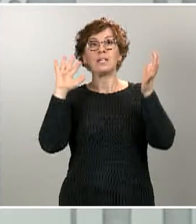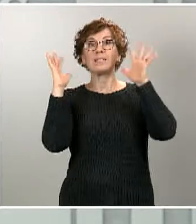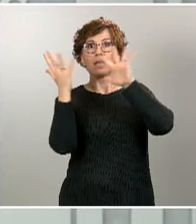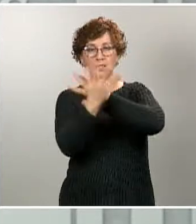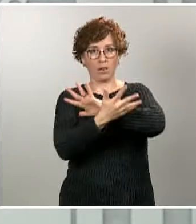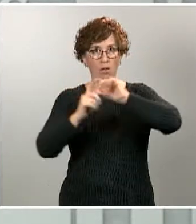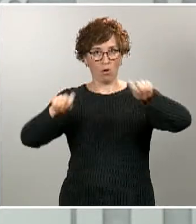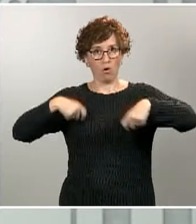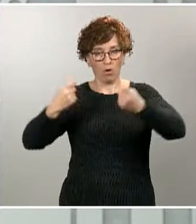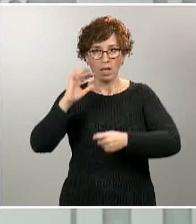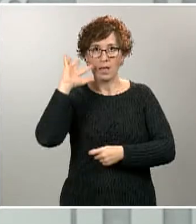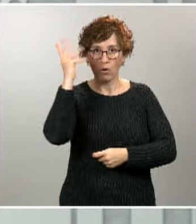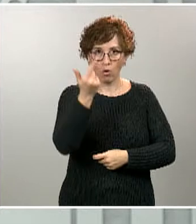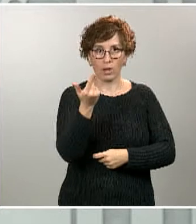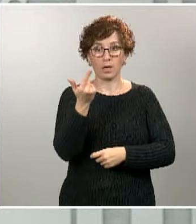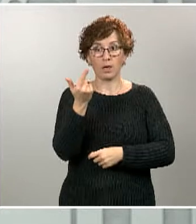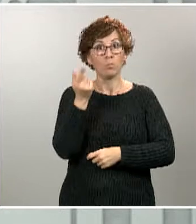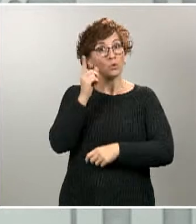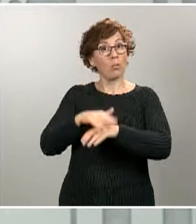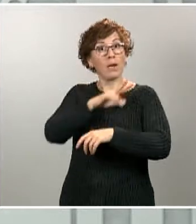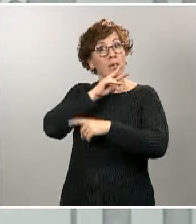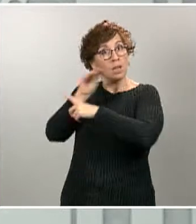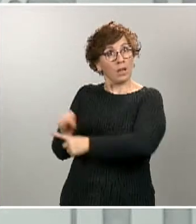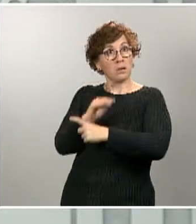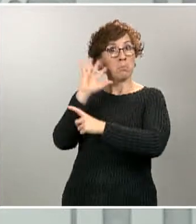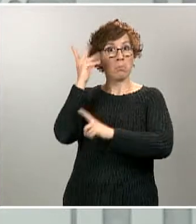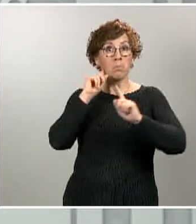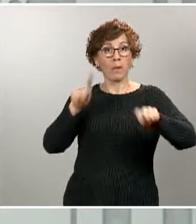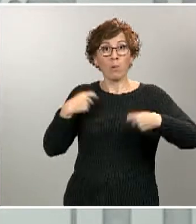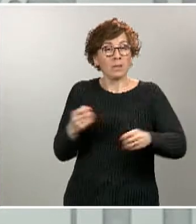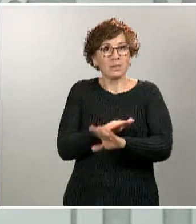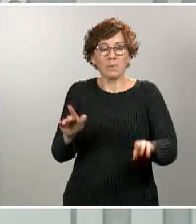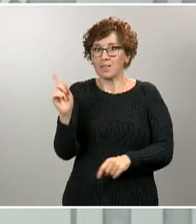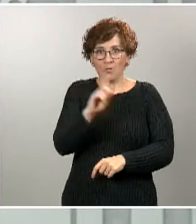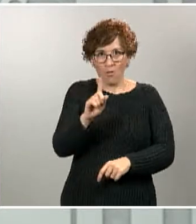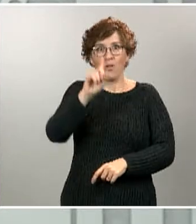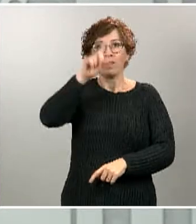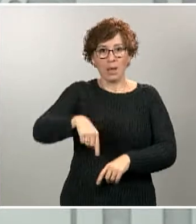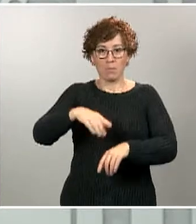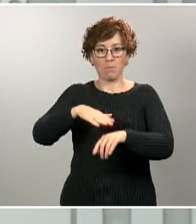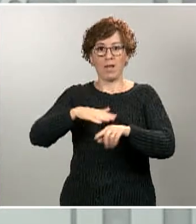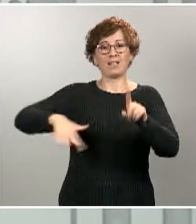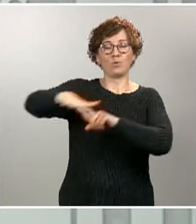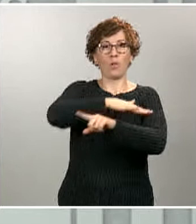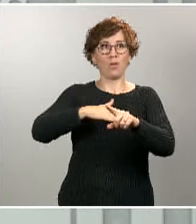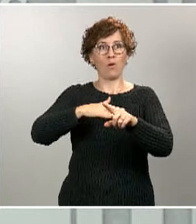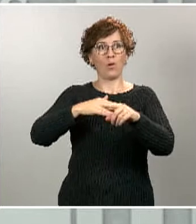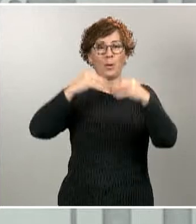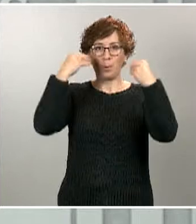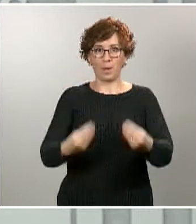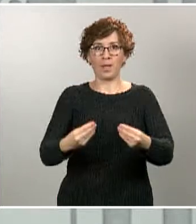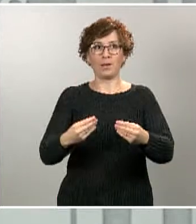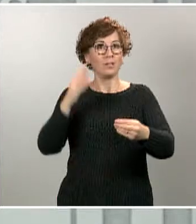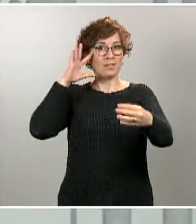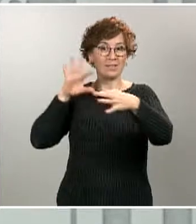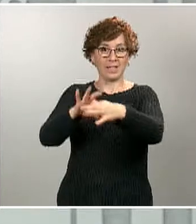de preservar nuestro medio ambiente, sino crear condiciones adecuadas para que la salud sea el elemento fundamental que prime en